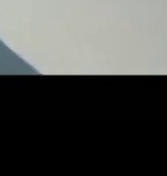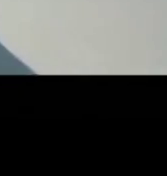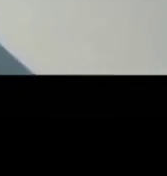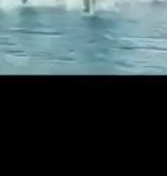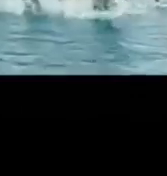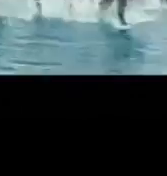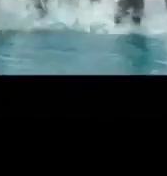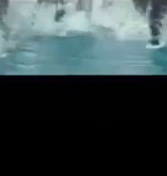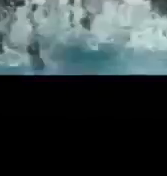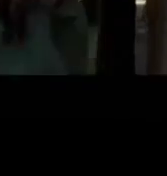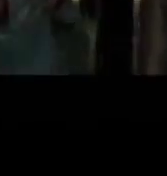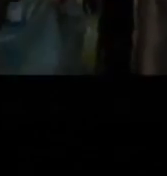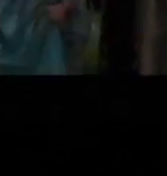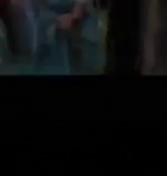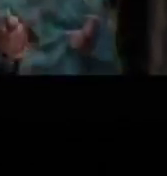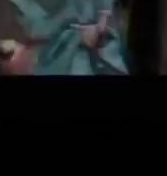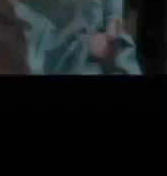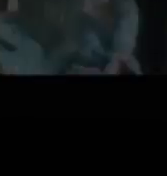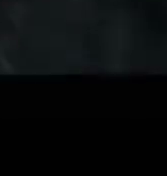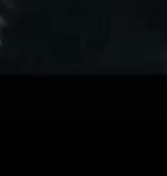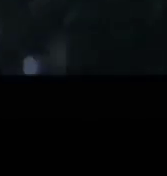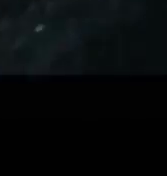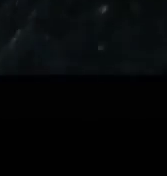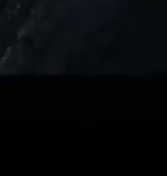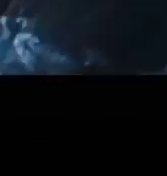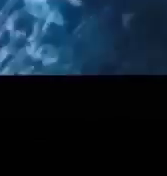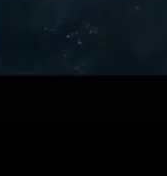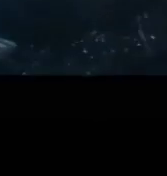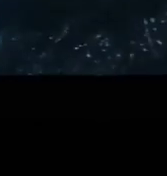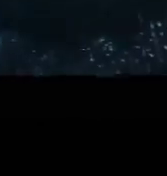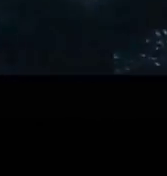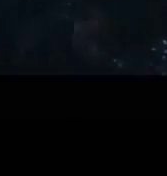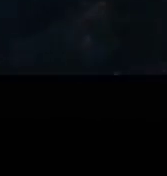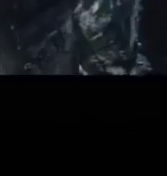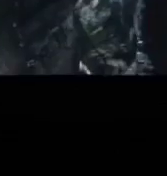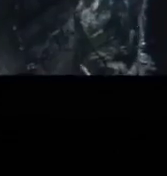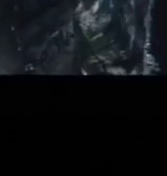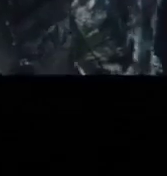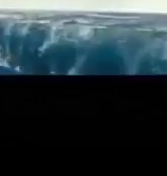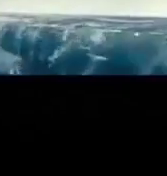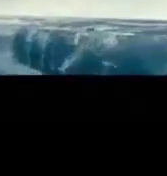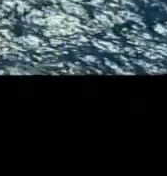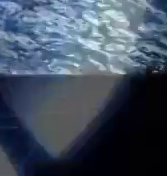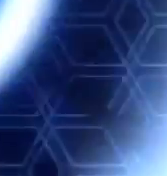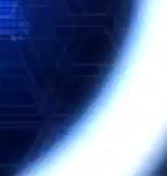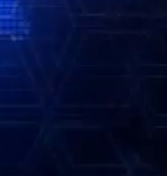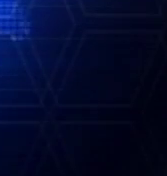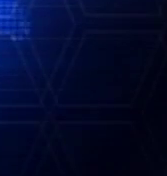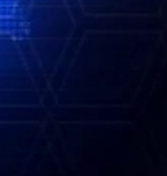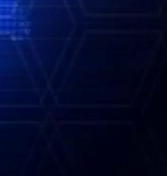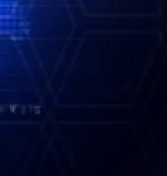I'm not looking for trouble. What a horrible way to live. You will pay for what you did to me.